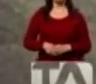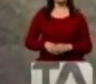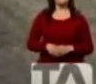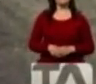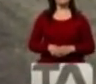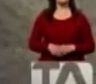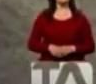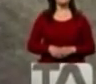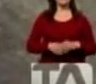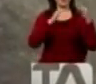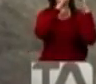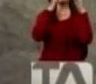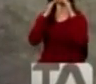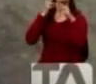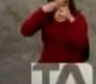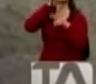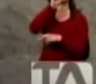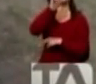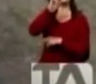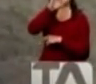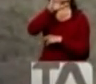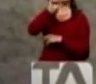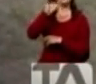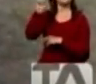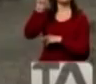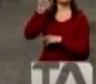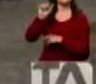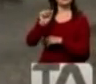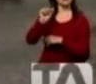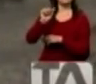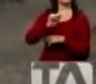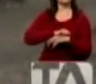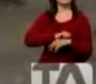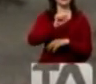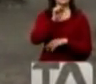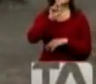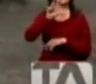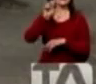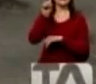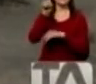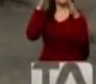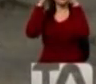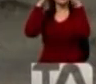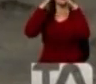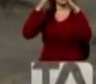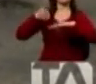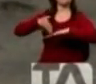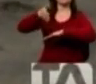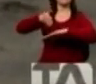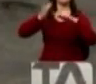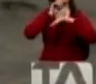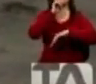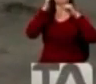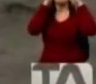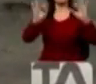También en el conjunto Santa Ana, ubicado en el pasaje S3D y calle Joaquín Castro, en Tumbaco, hace falta un contenedor